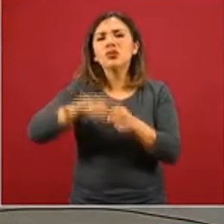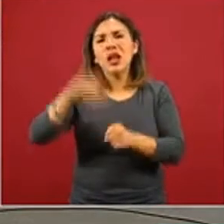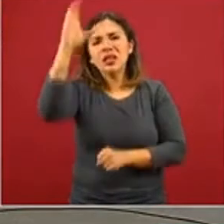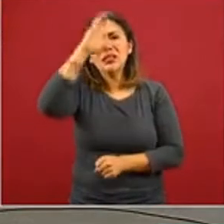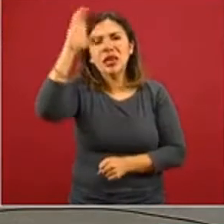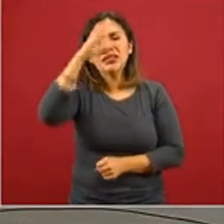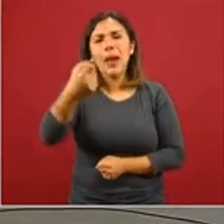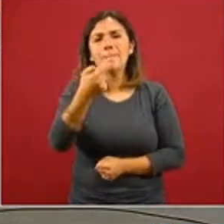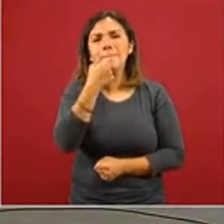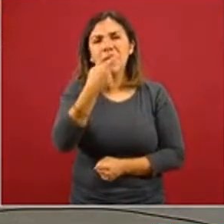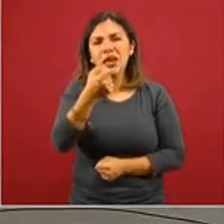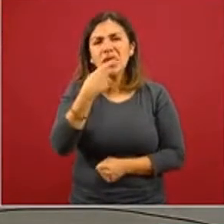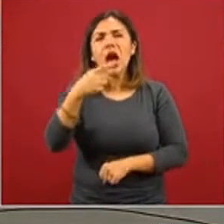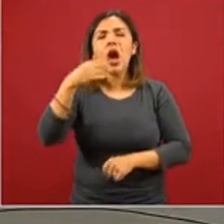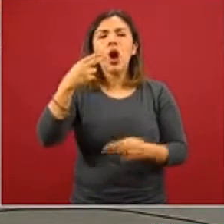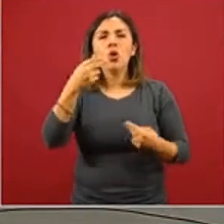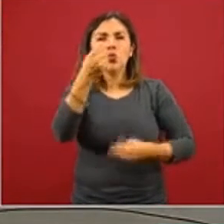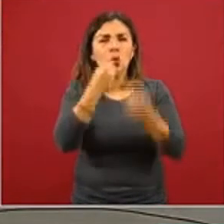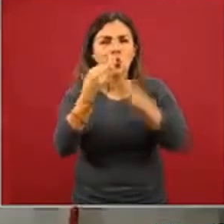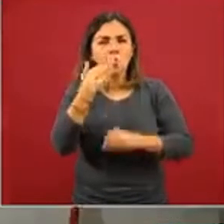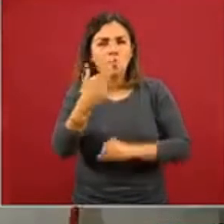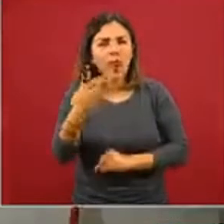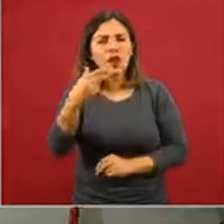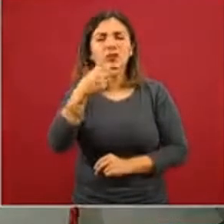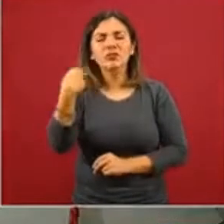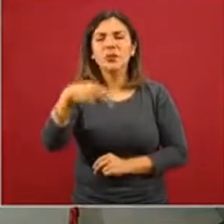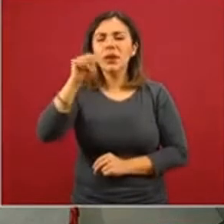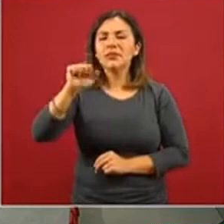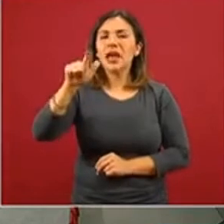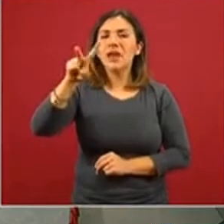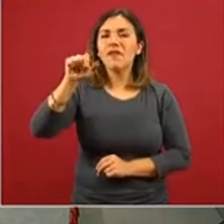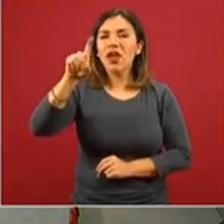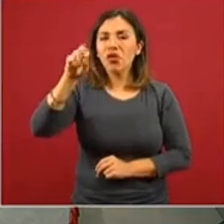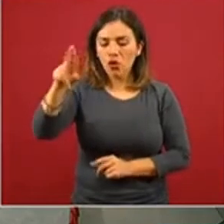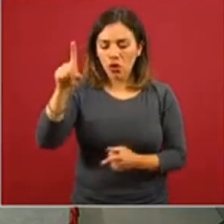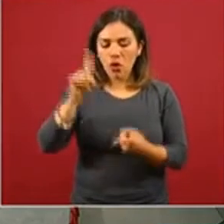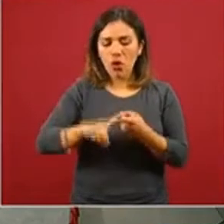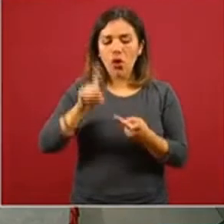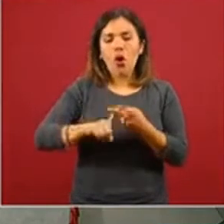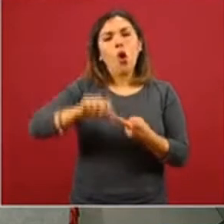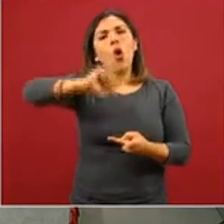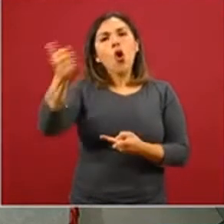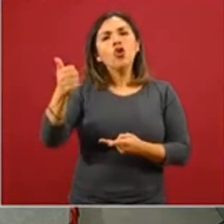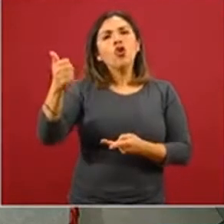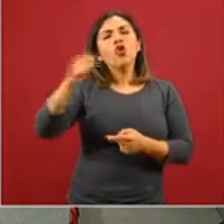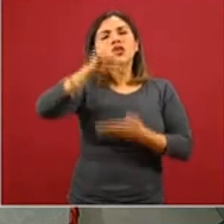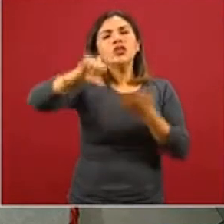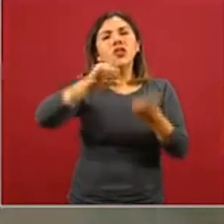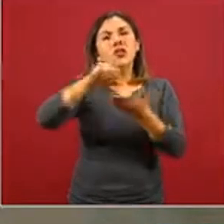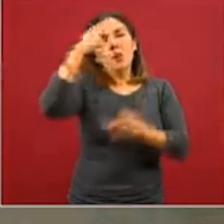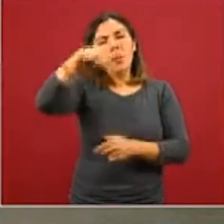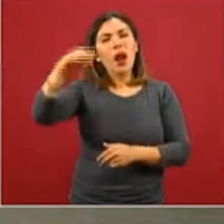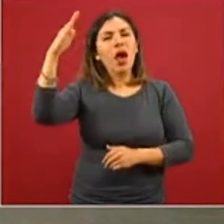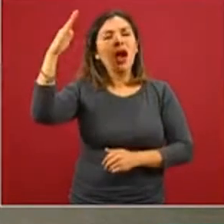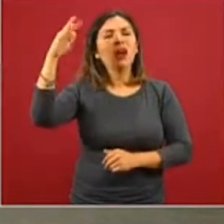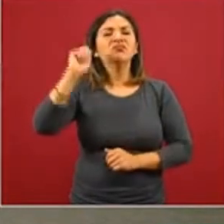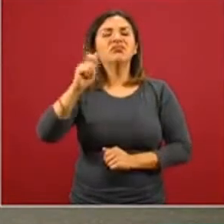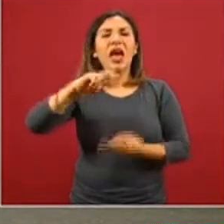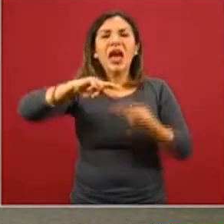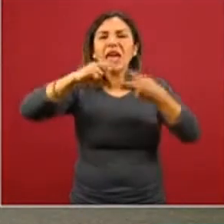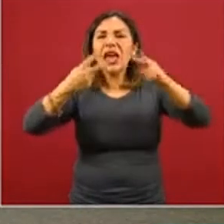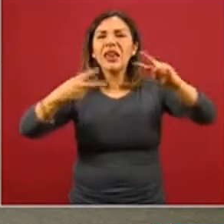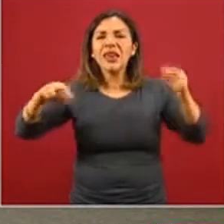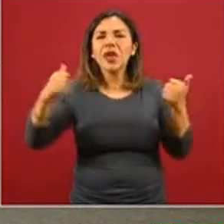Médicas y Nutrición Salvador Subirán, por ejemplo, tenemos un centro colaborador sobre genética que encabeza el doctor Osvaldo